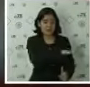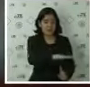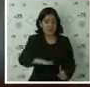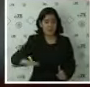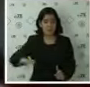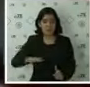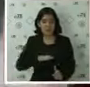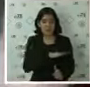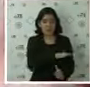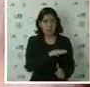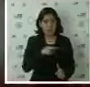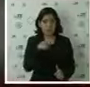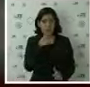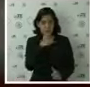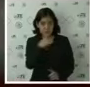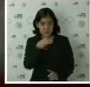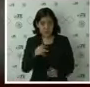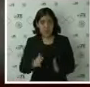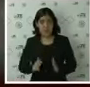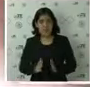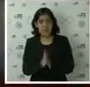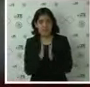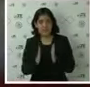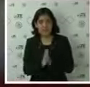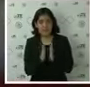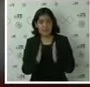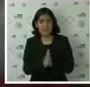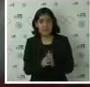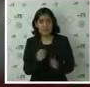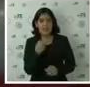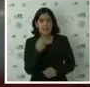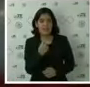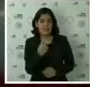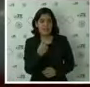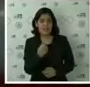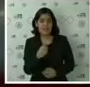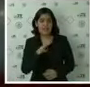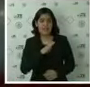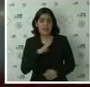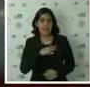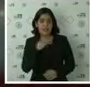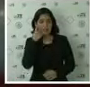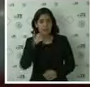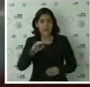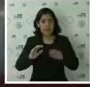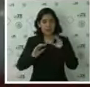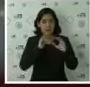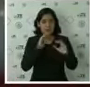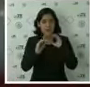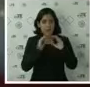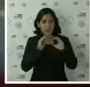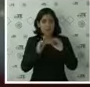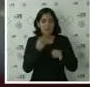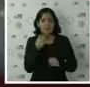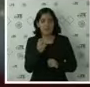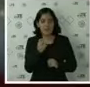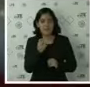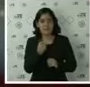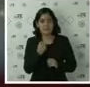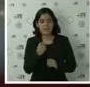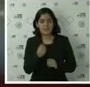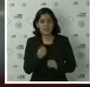sus galanas o galanes, de los que tengan, y generan espacios de comunicación. Nuestra obligación al mundo adulto